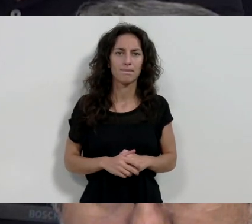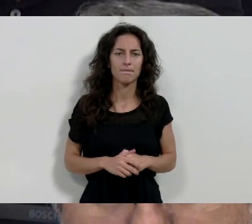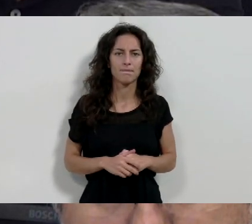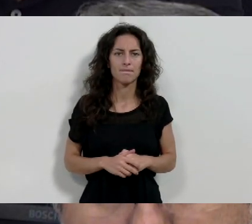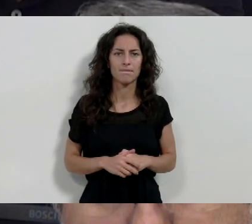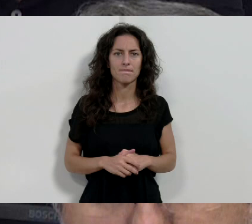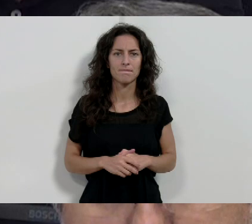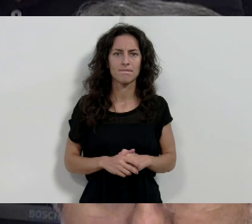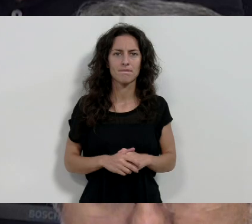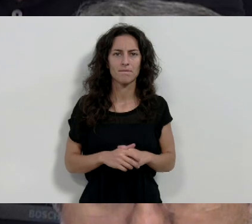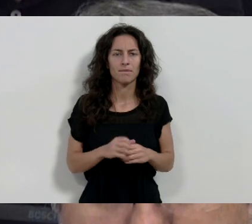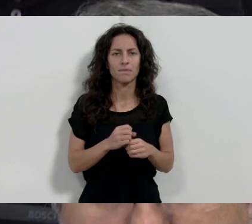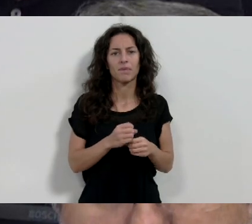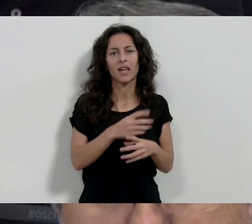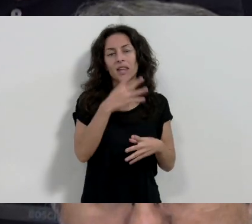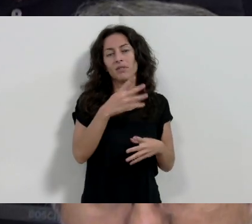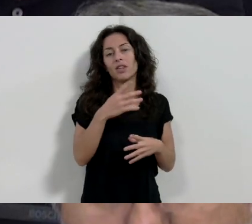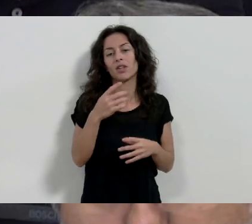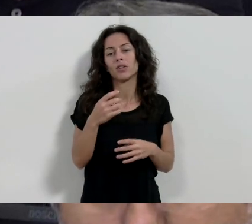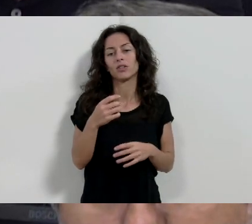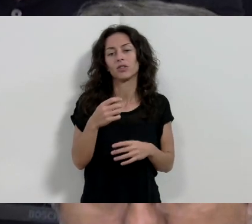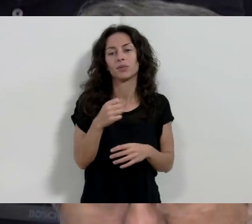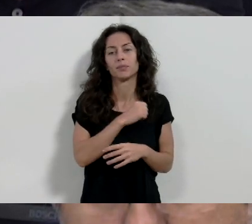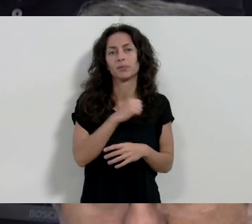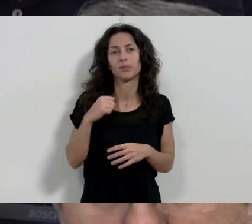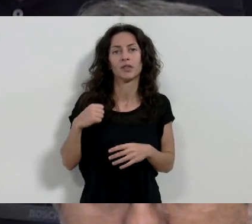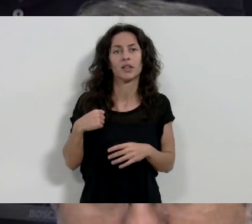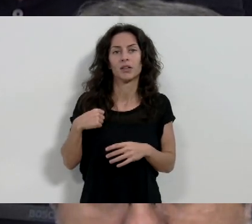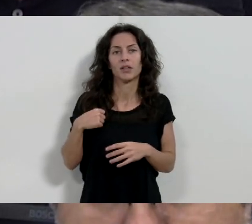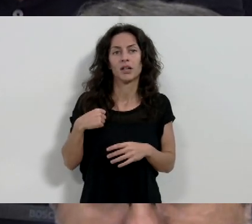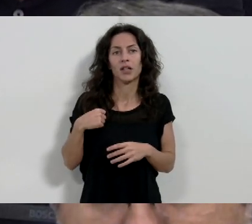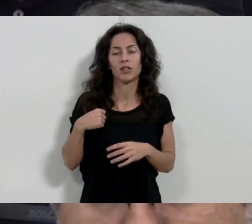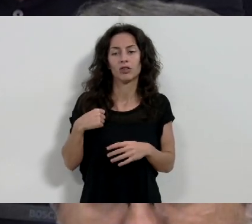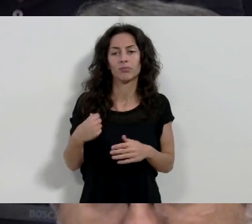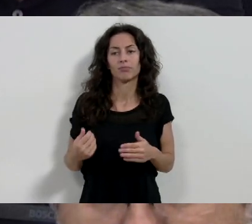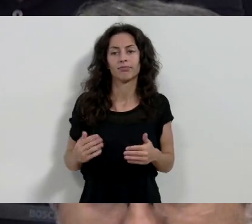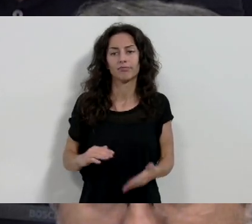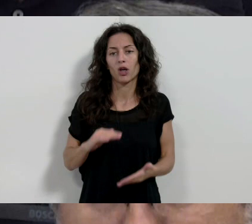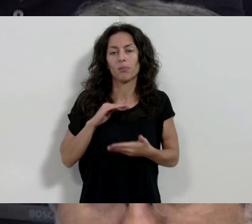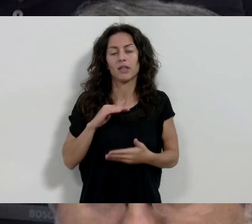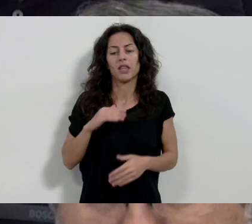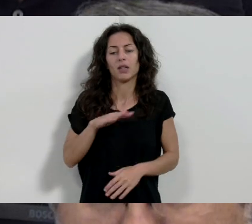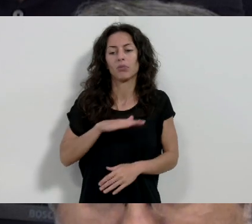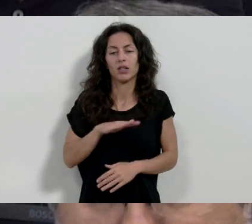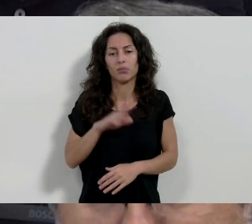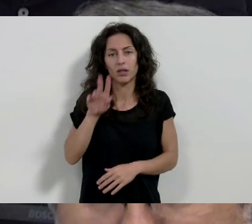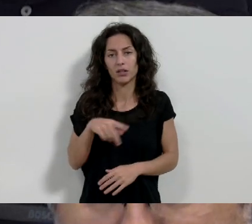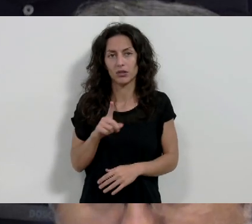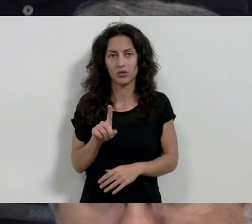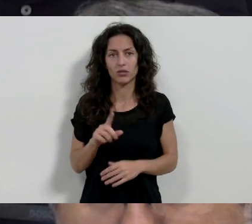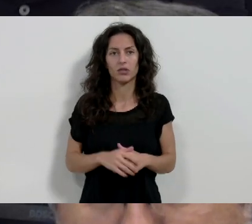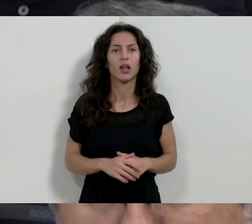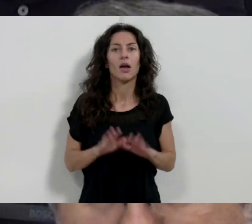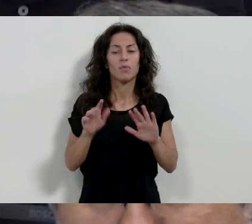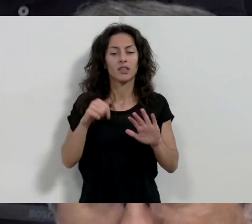en edificios privados, pues bueno, ya queda fuera de la competencia municipal, pero este ayuntamiento tiene desde